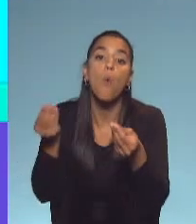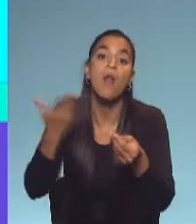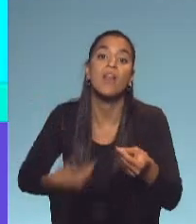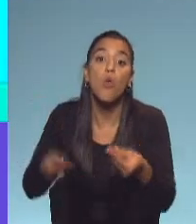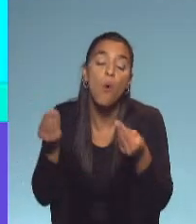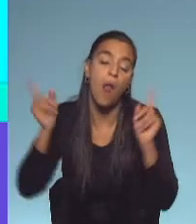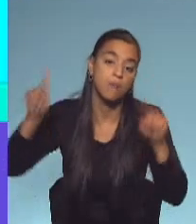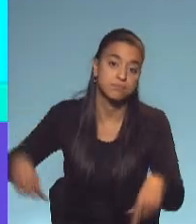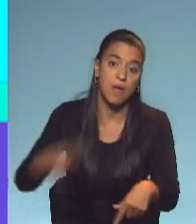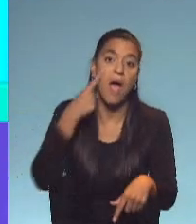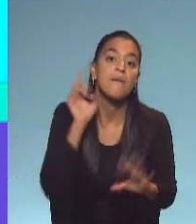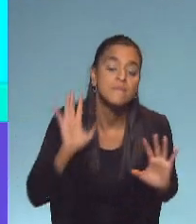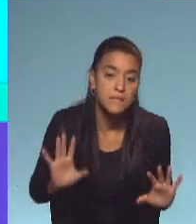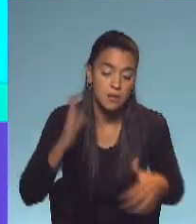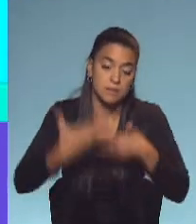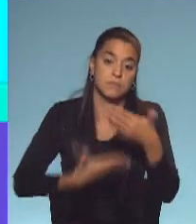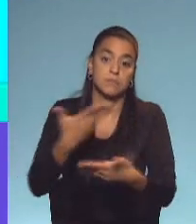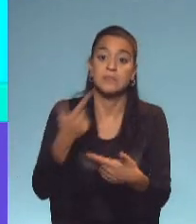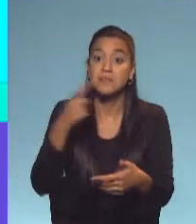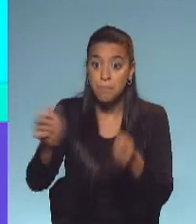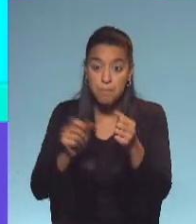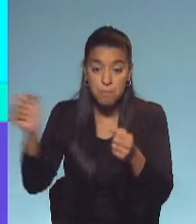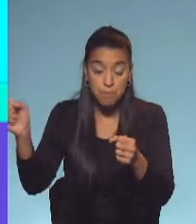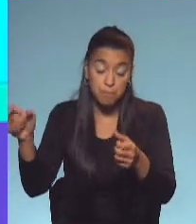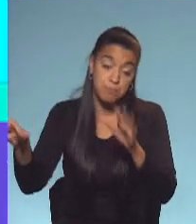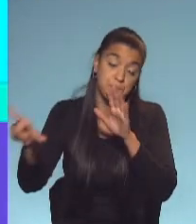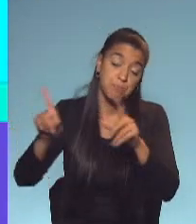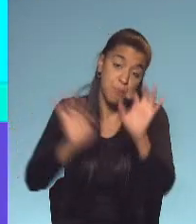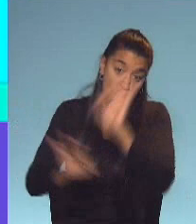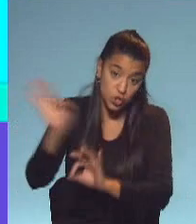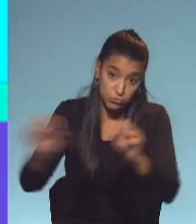Bueno, se empezará a pensar cuando este proyecto, si es que